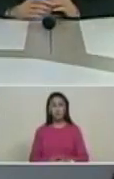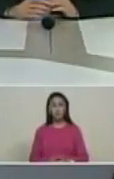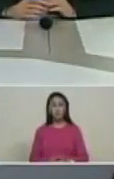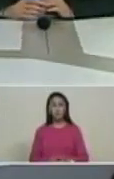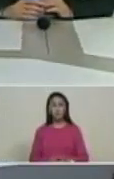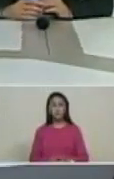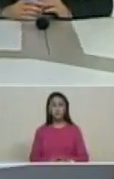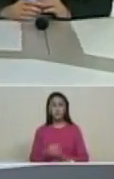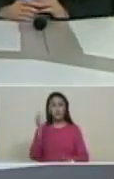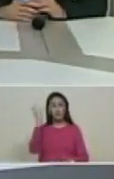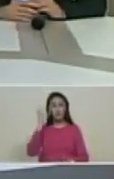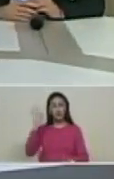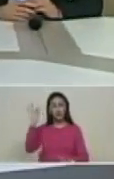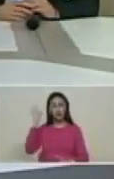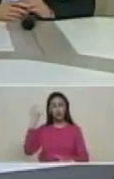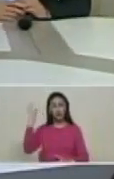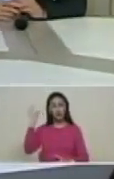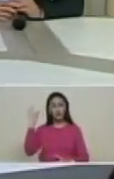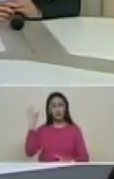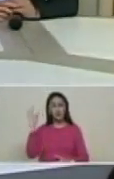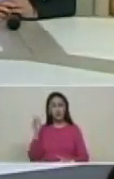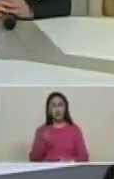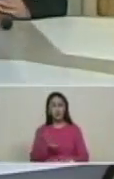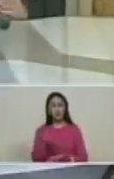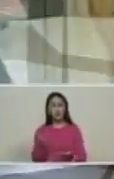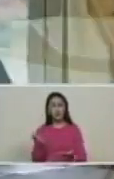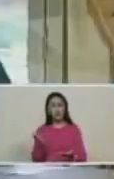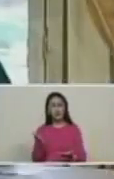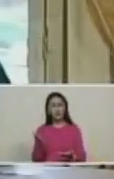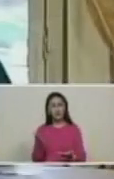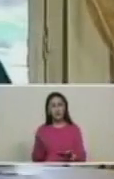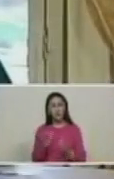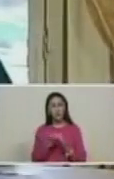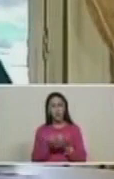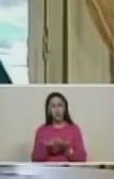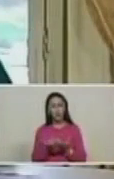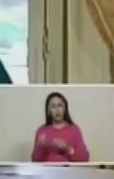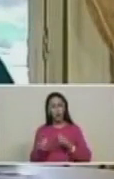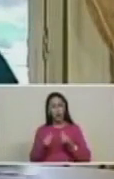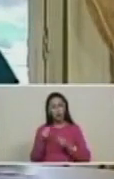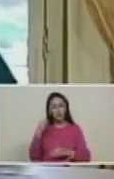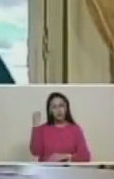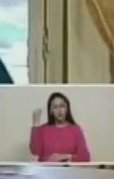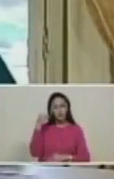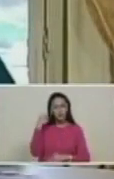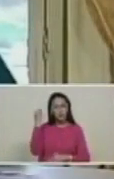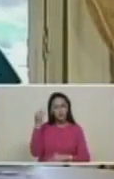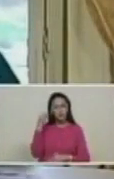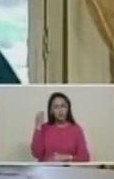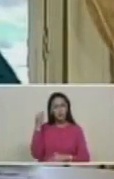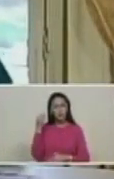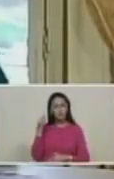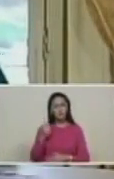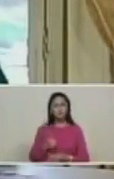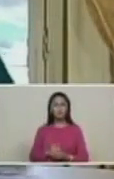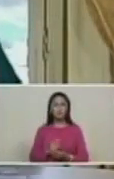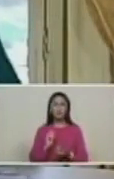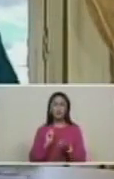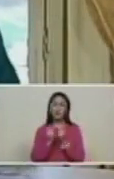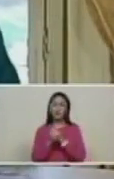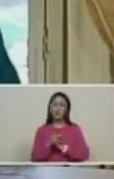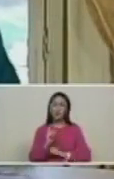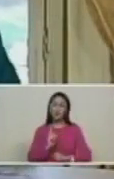la filosofía ha servido para interpretar el mundo, de lo que se trata es de